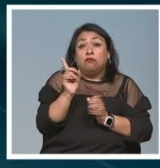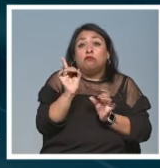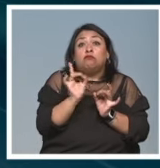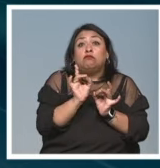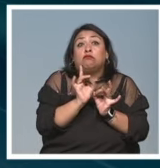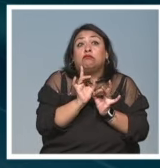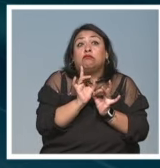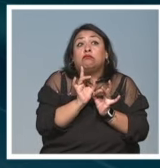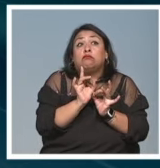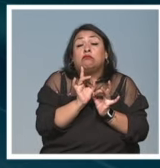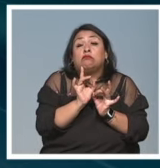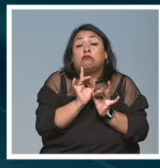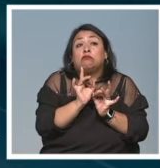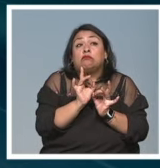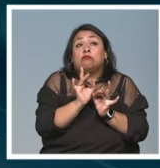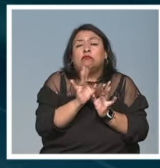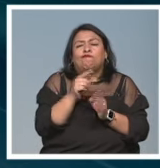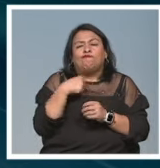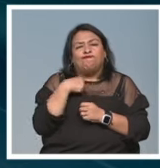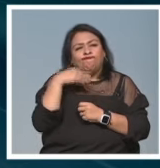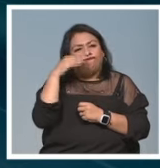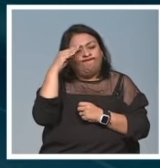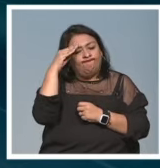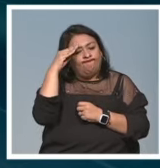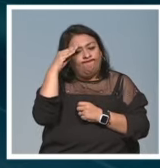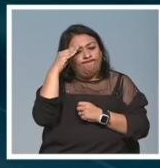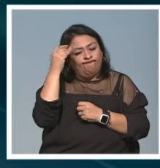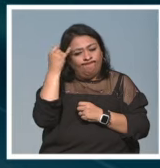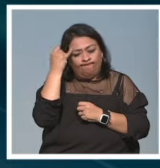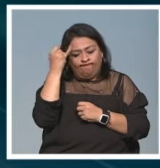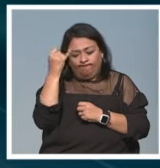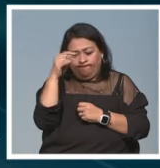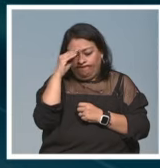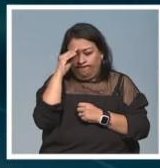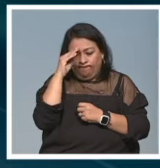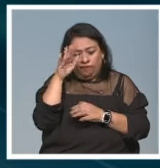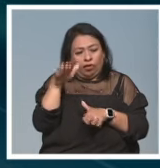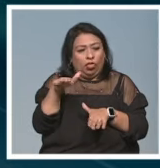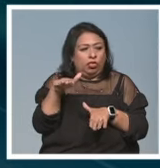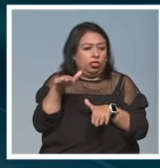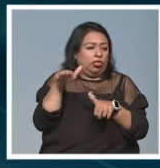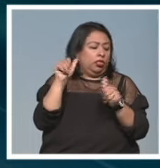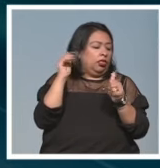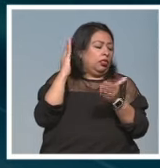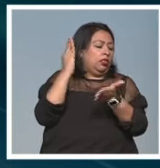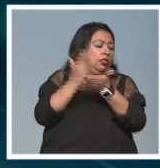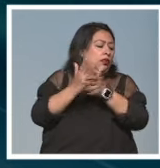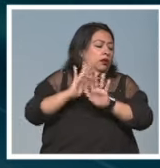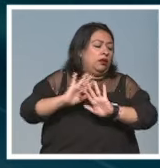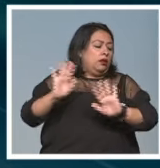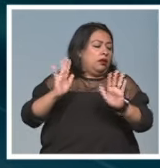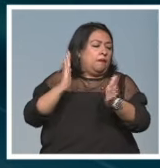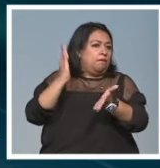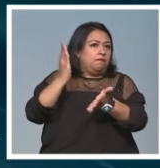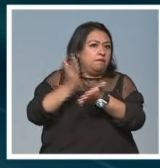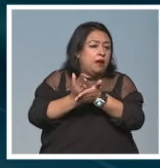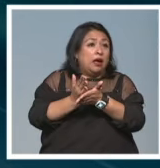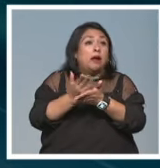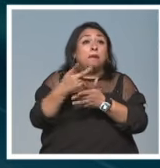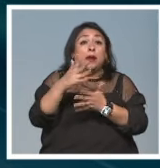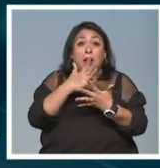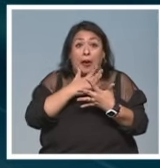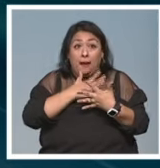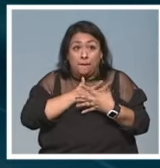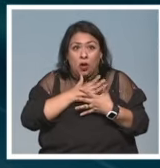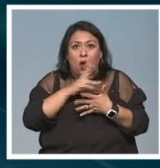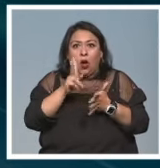momento has considerado la idea de decir ya basta de esto, ¿no? Pero es el amor el que